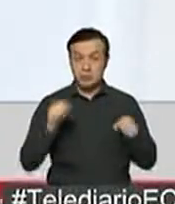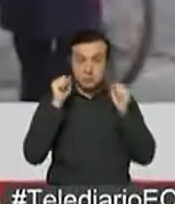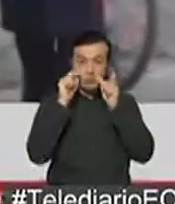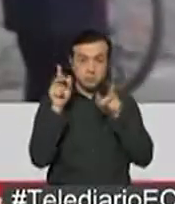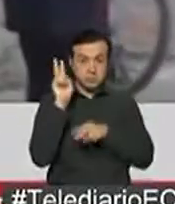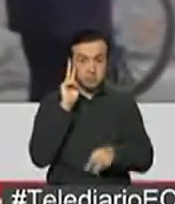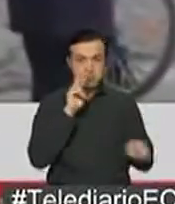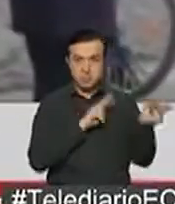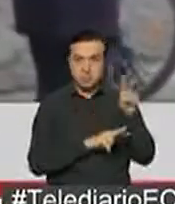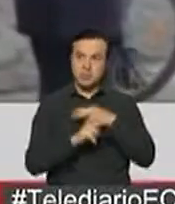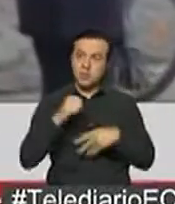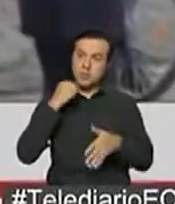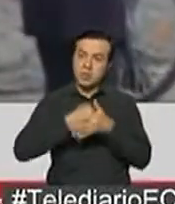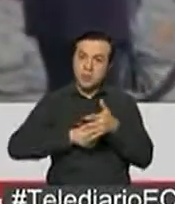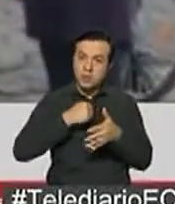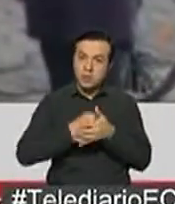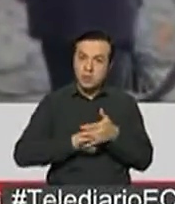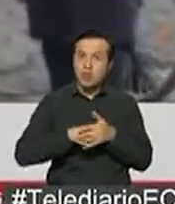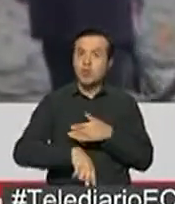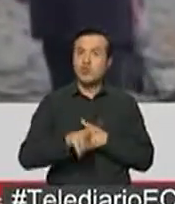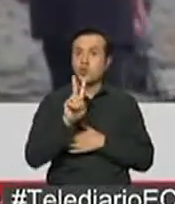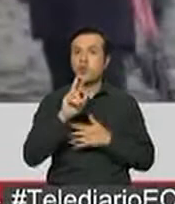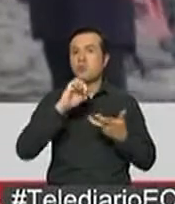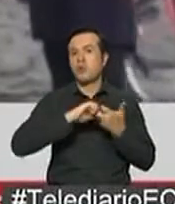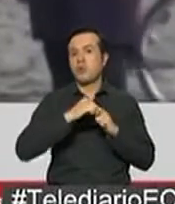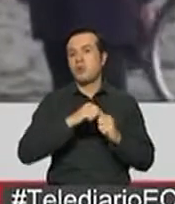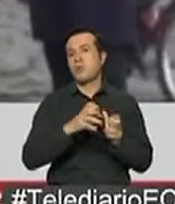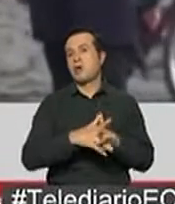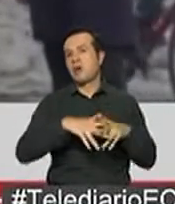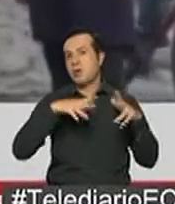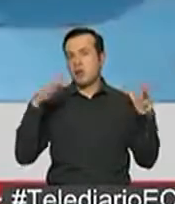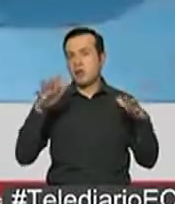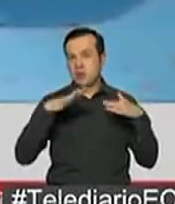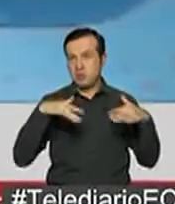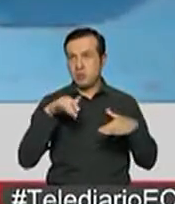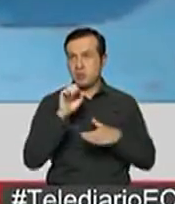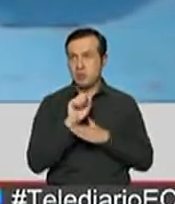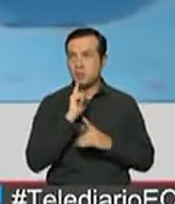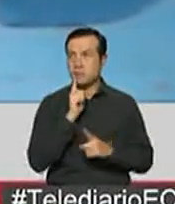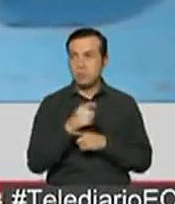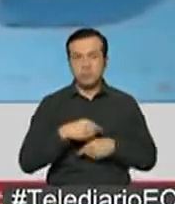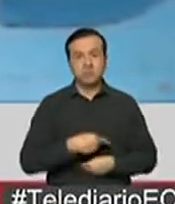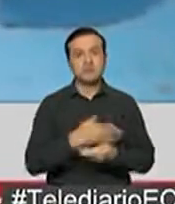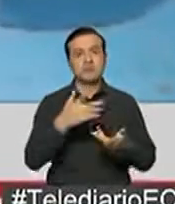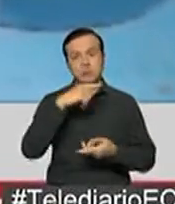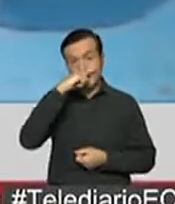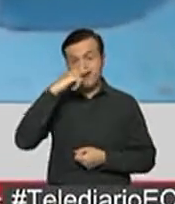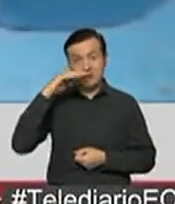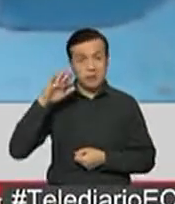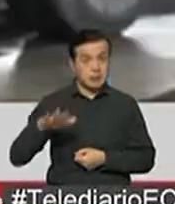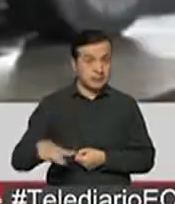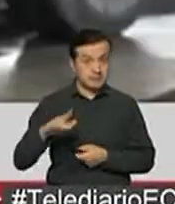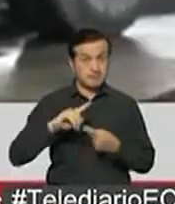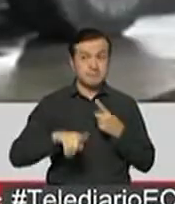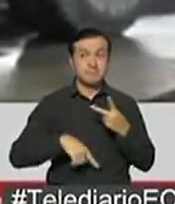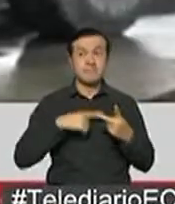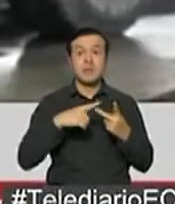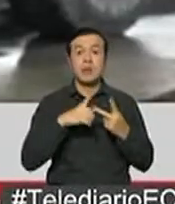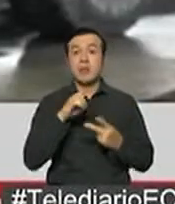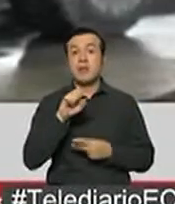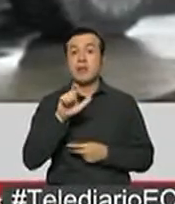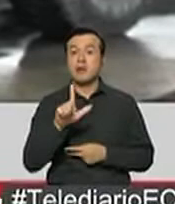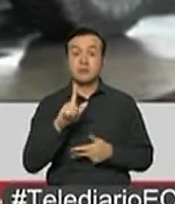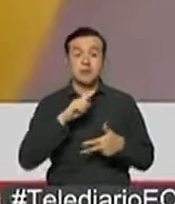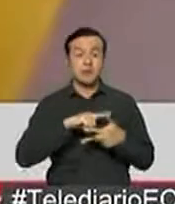robo luchar contra dos problemas grandes que hay en el país la distribución del gas de uso doméstico el diésel y